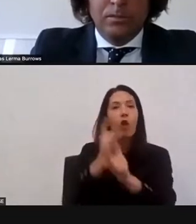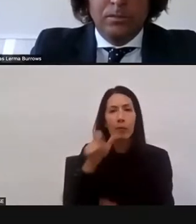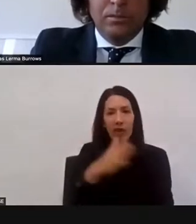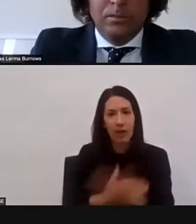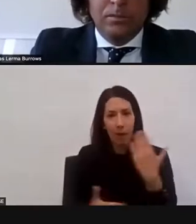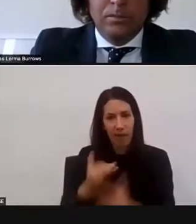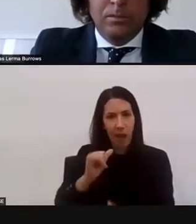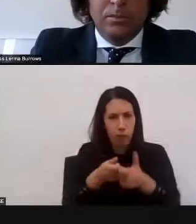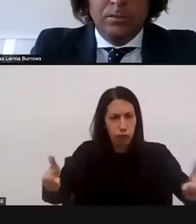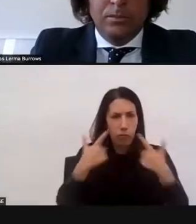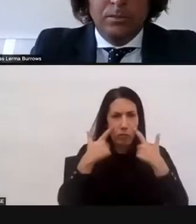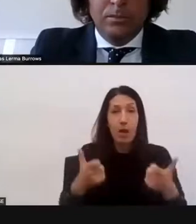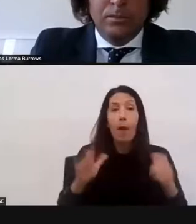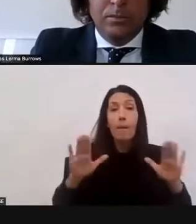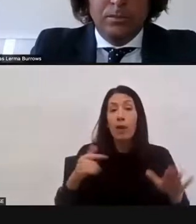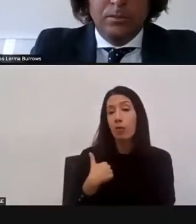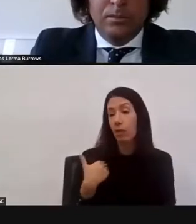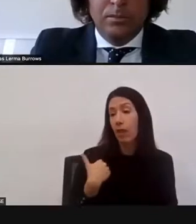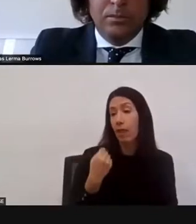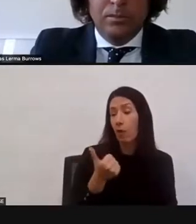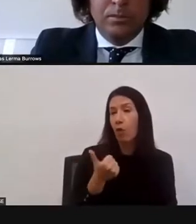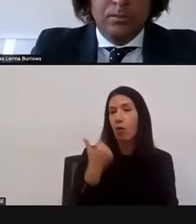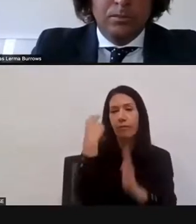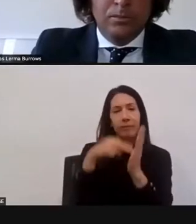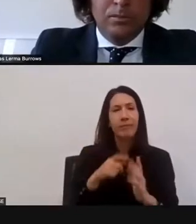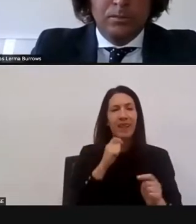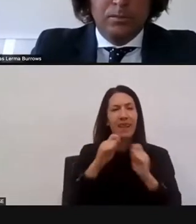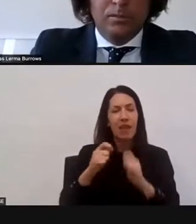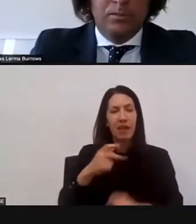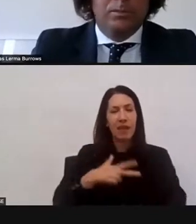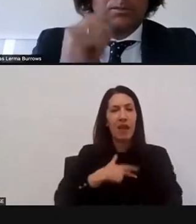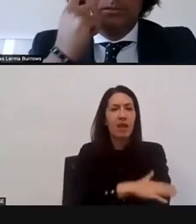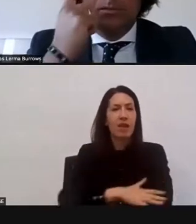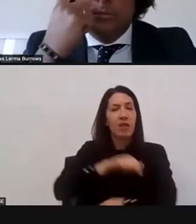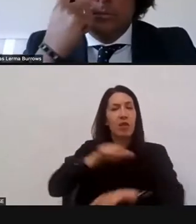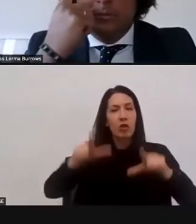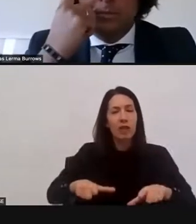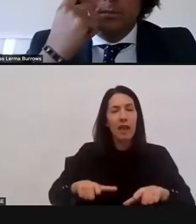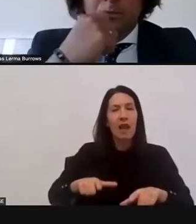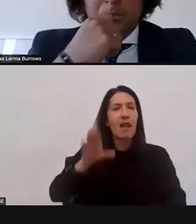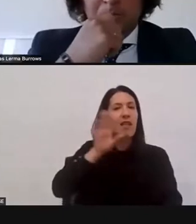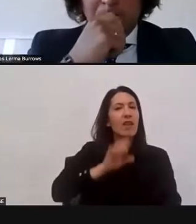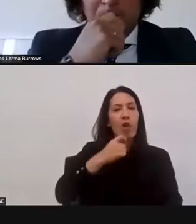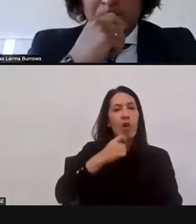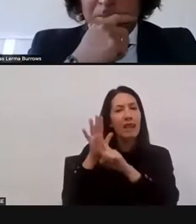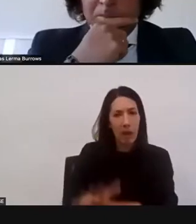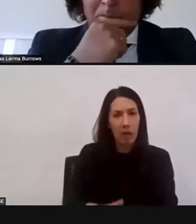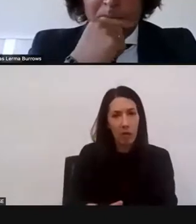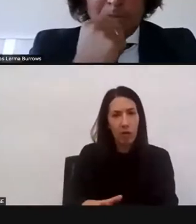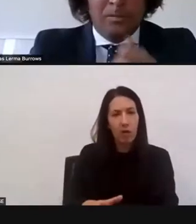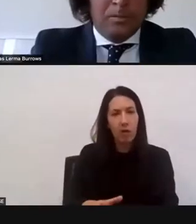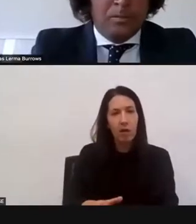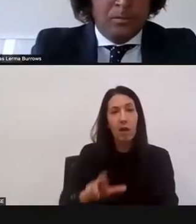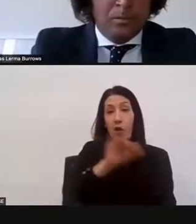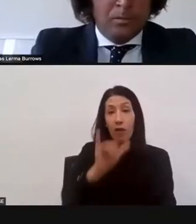Pero recientemente leía una entrevista al fiscal de la Sala de Delitos de Odio y Discriminación, Fernando Rodríguez